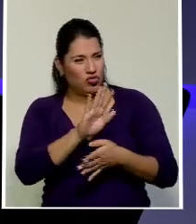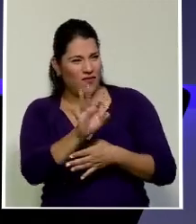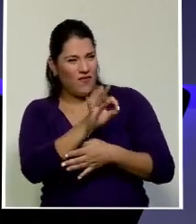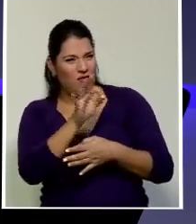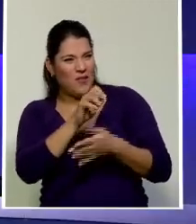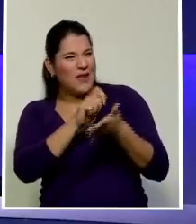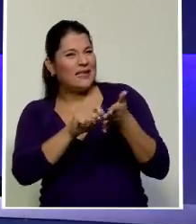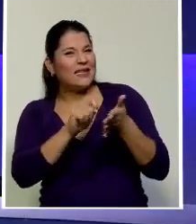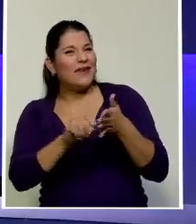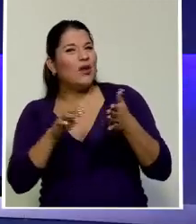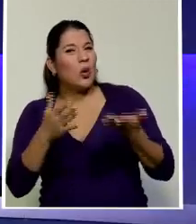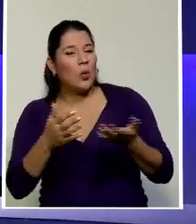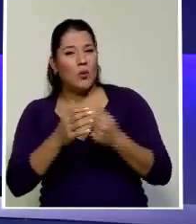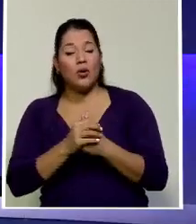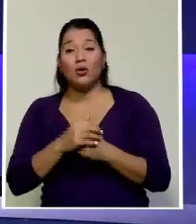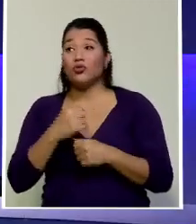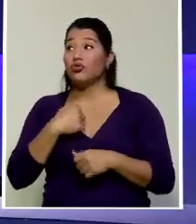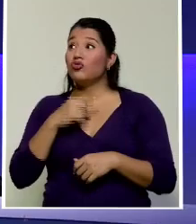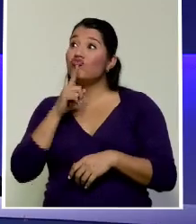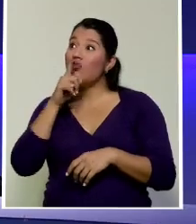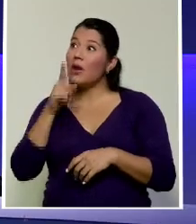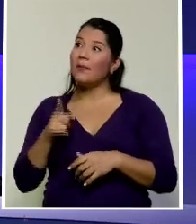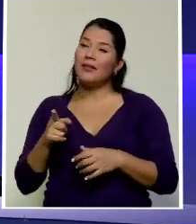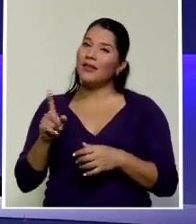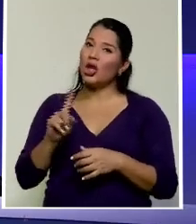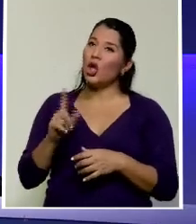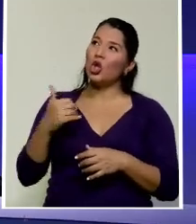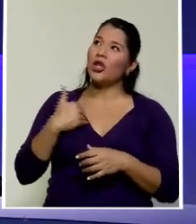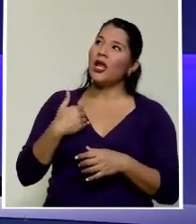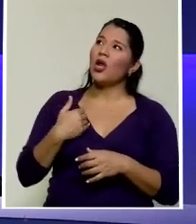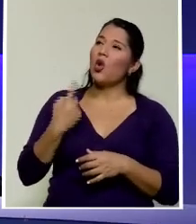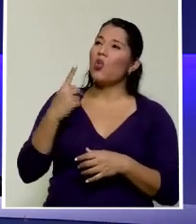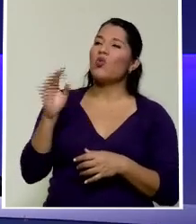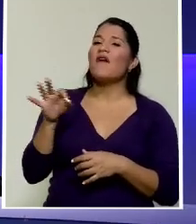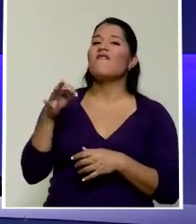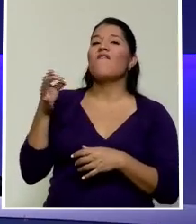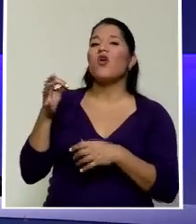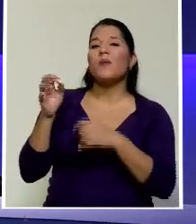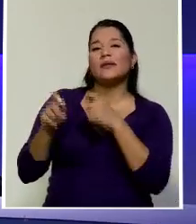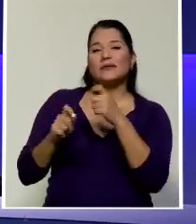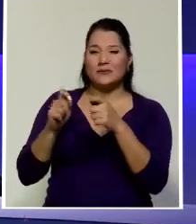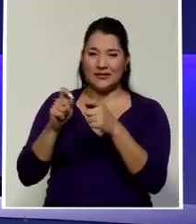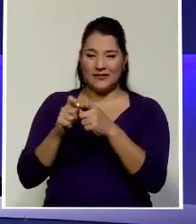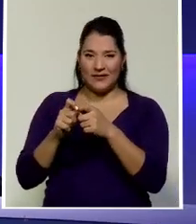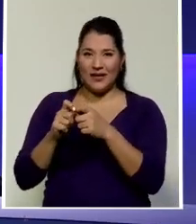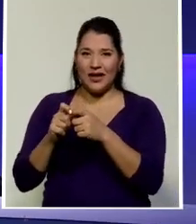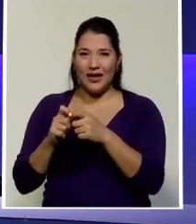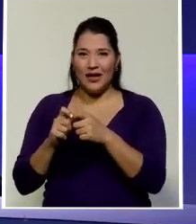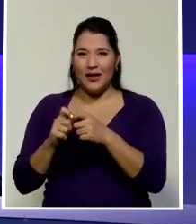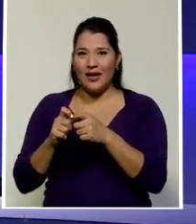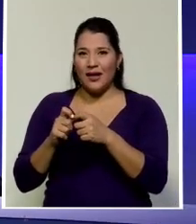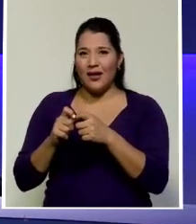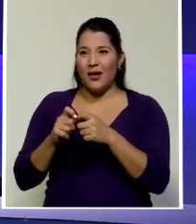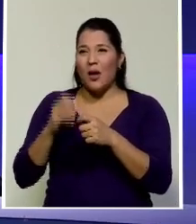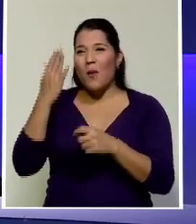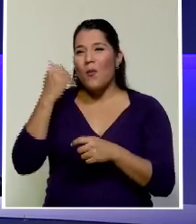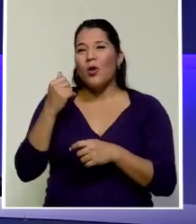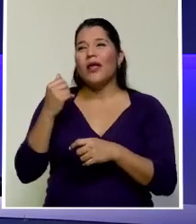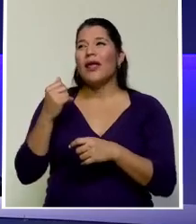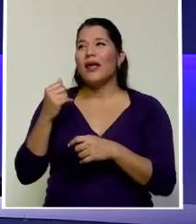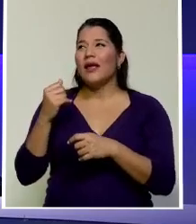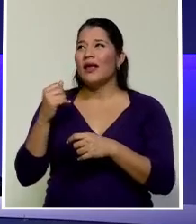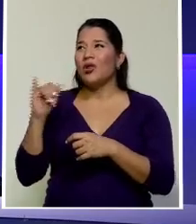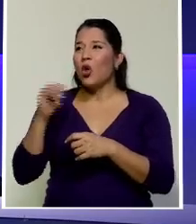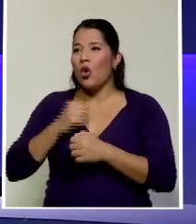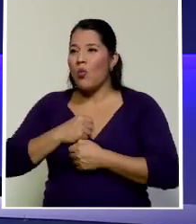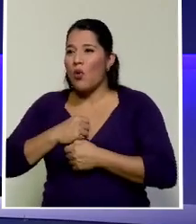tuya? No, yo realmente rituales no tengo, lo que sí tengo son sistemas. O sea, porque el ritual es algo como más compulsivo e inmediato, ¿no?